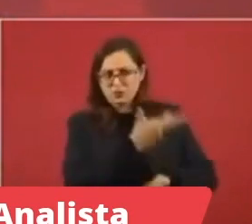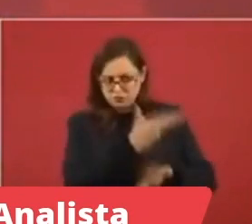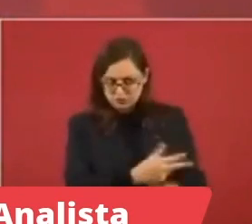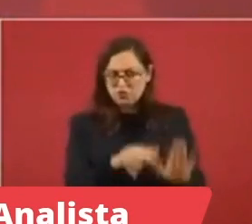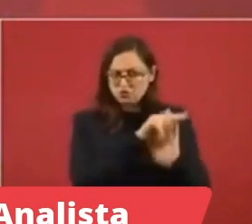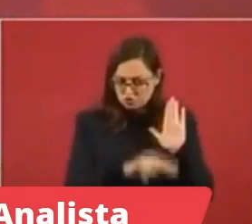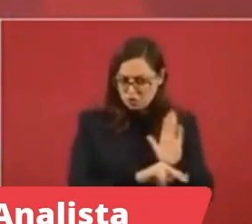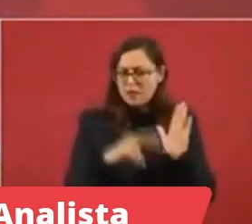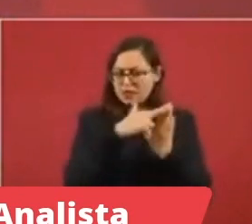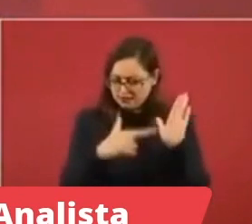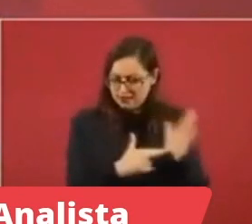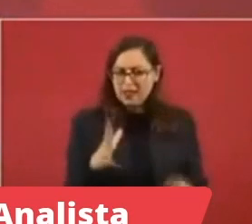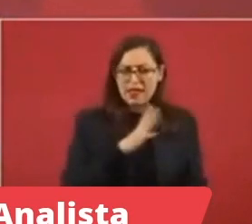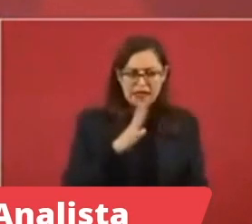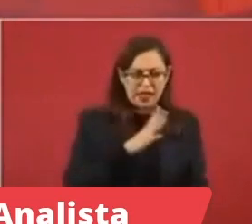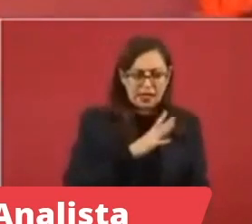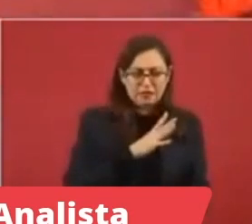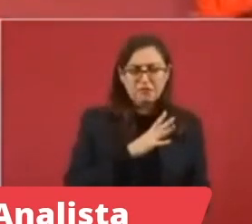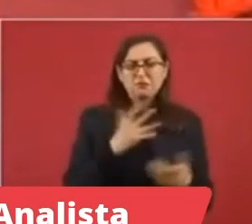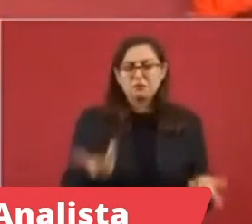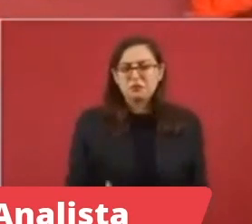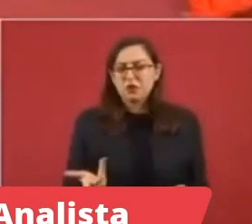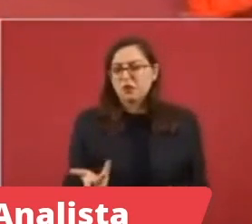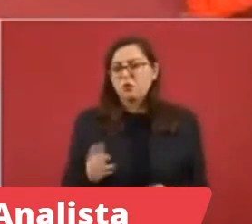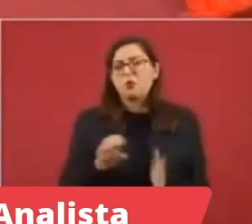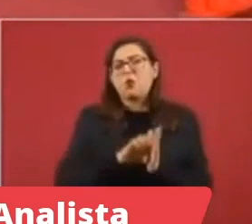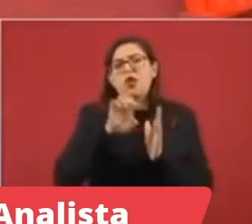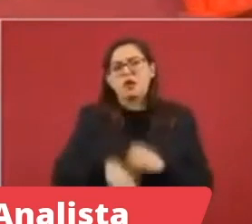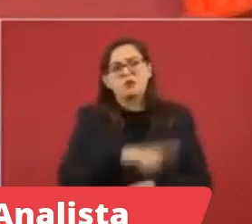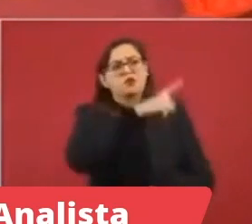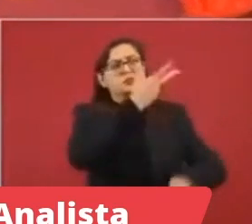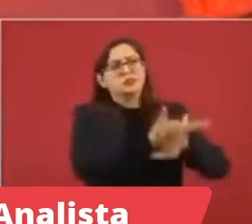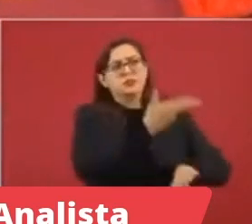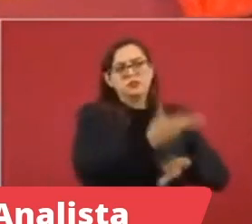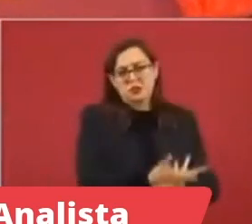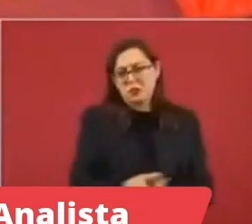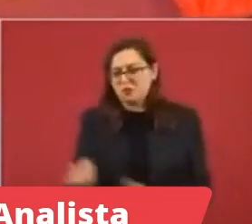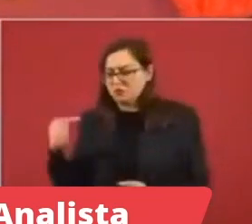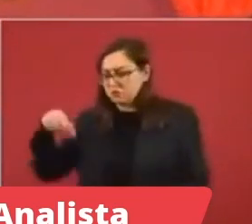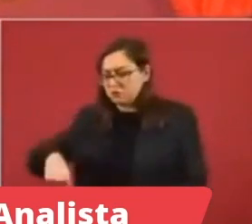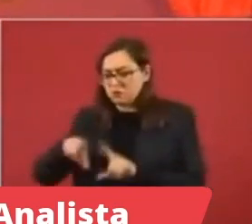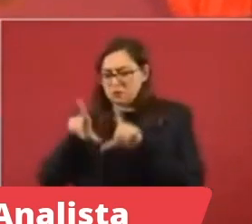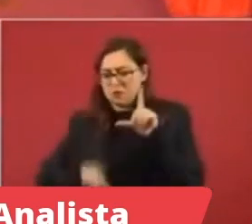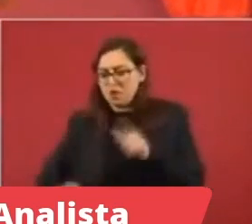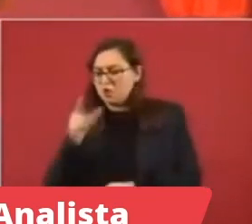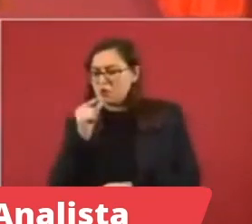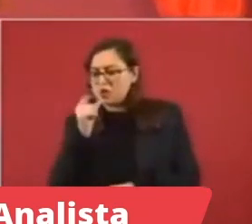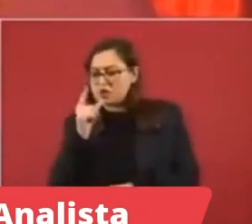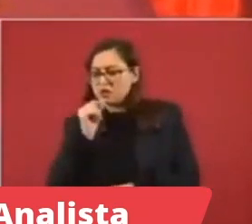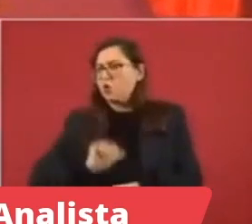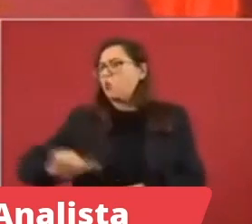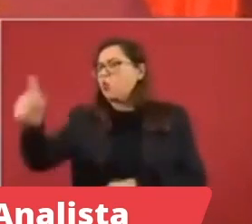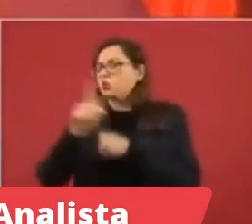la Pfizer dice, tenemos que bajar la venta de las vacunas, más bien, es la ONU,